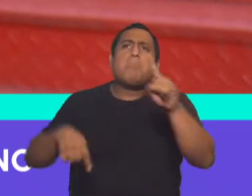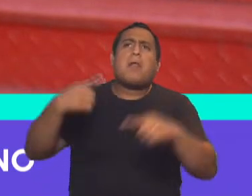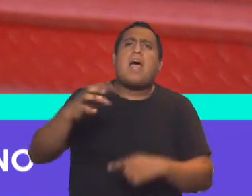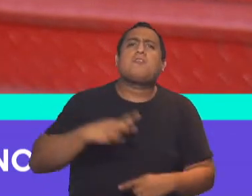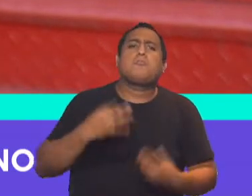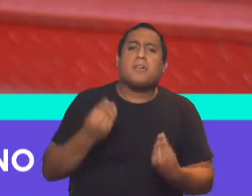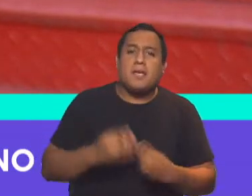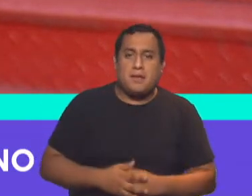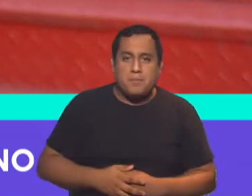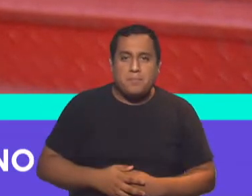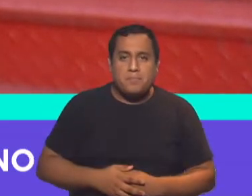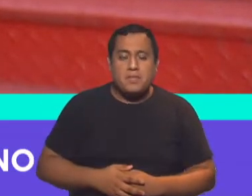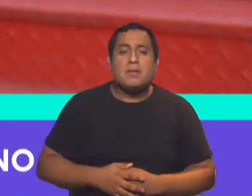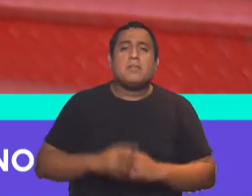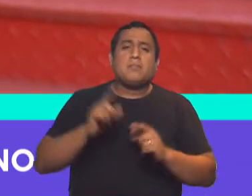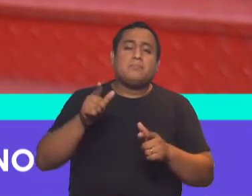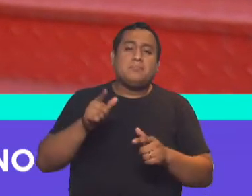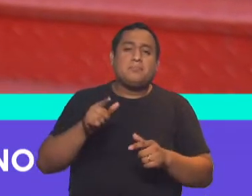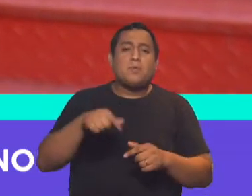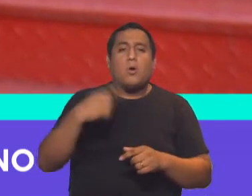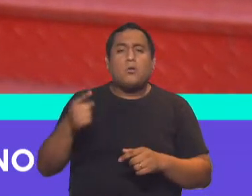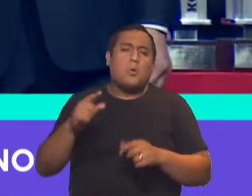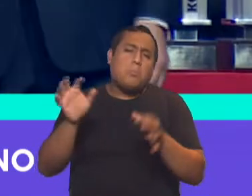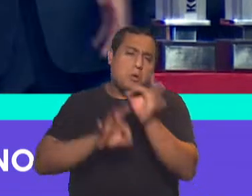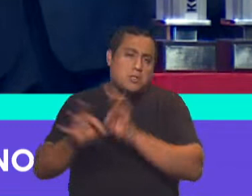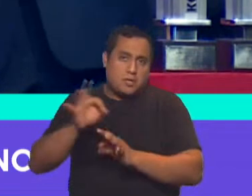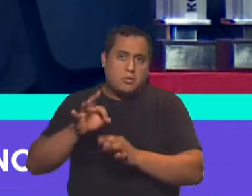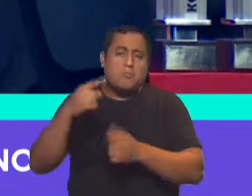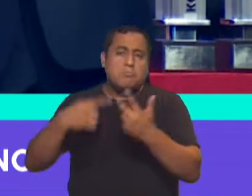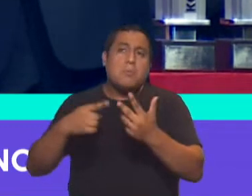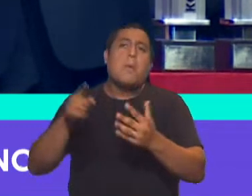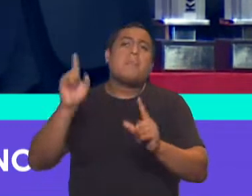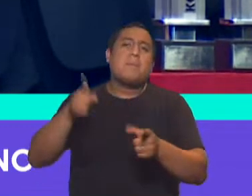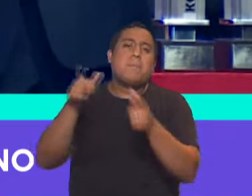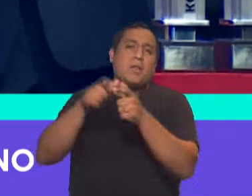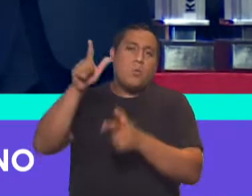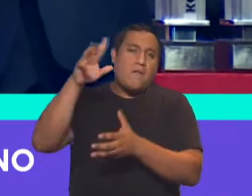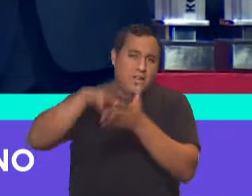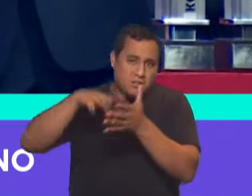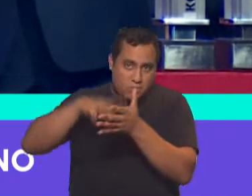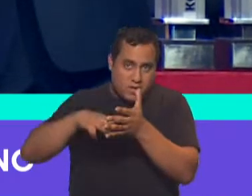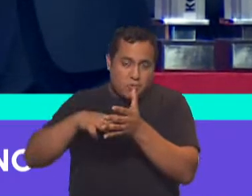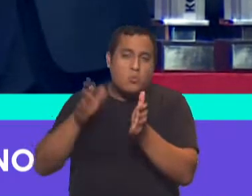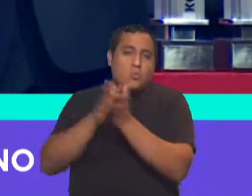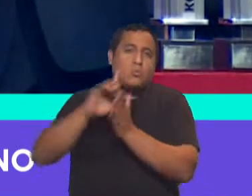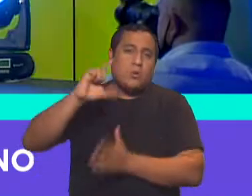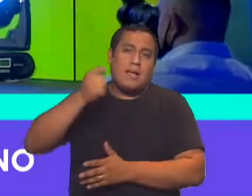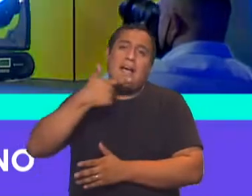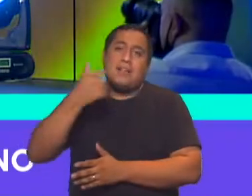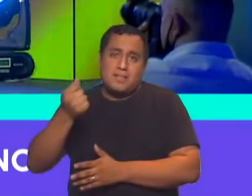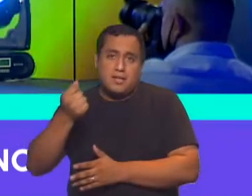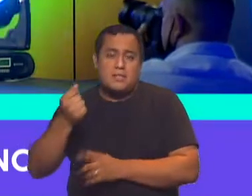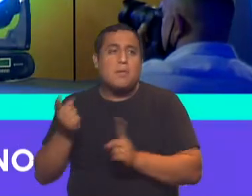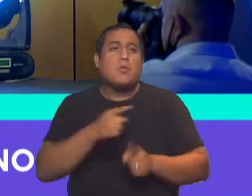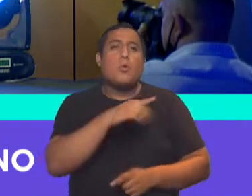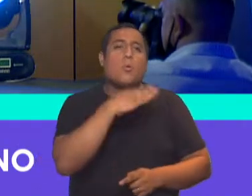Estreno de Hoy se arregla el mundo, seguimos con Errante Corazón, me voy a rodar una peli en Barcelona con Mario Casas, una participación, y acabo de rodar una peli con